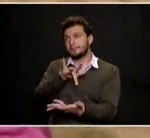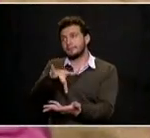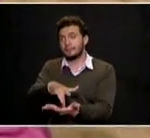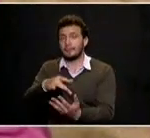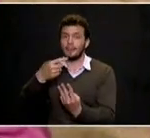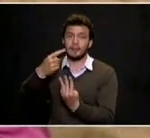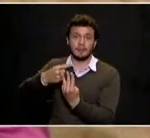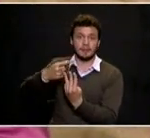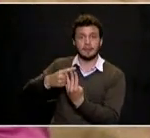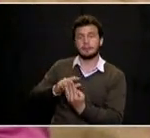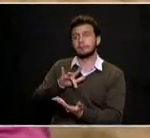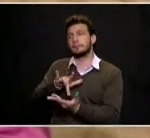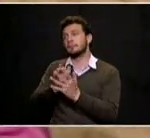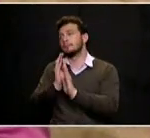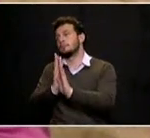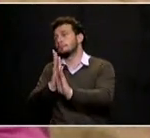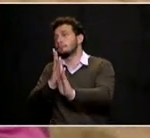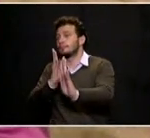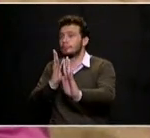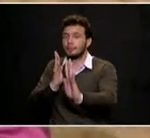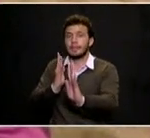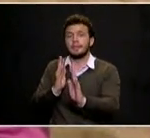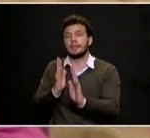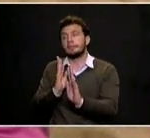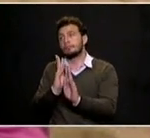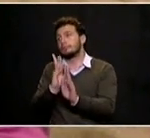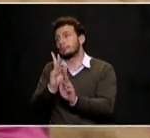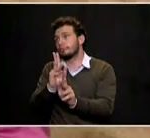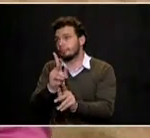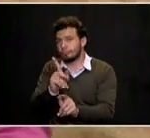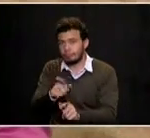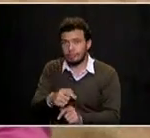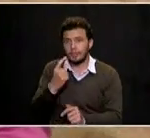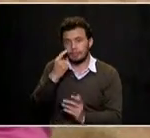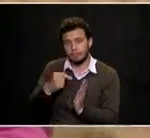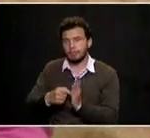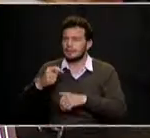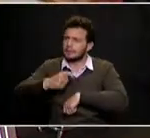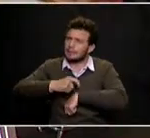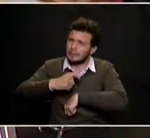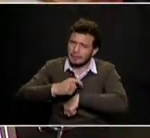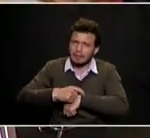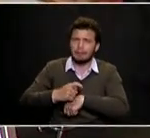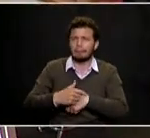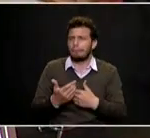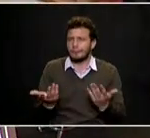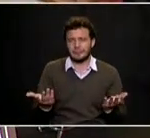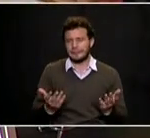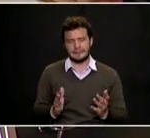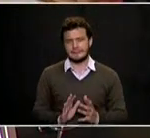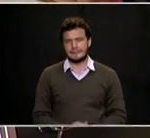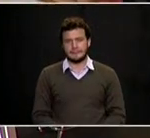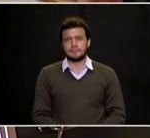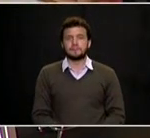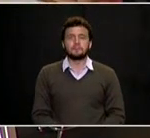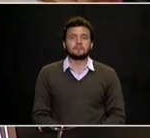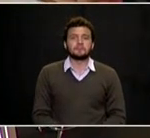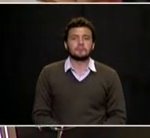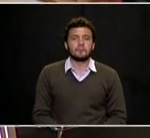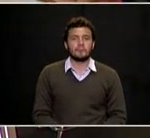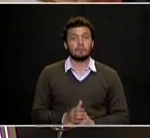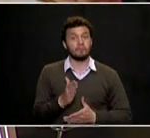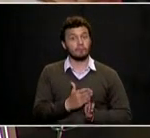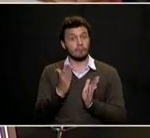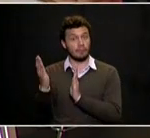de forma dispendiosa y actualizarse además de que está sujeto a registros oficiales muchas gracias candidato turno para